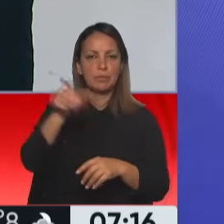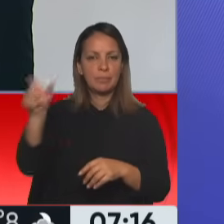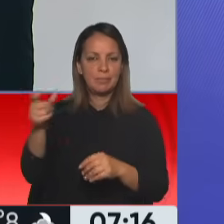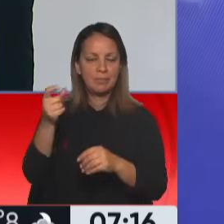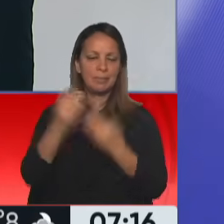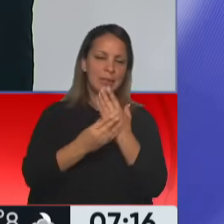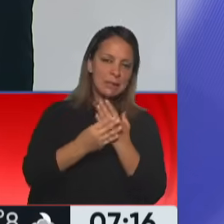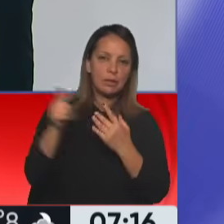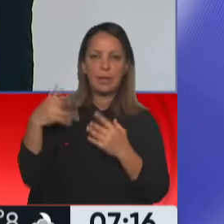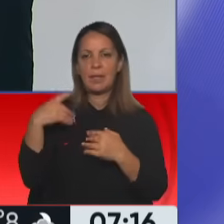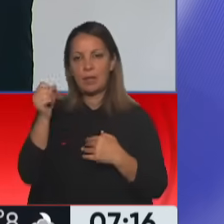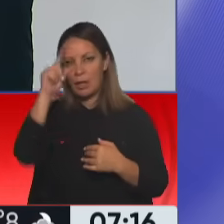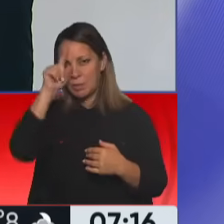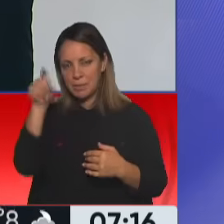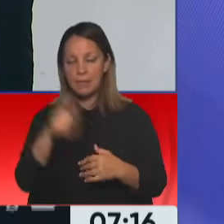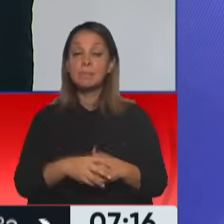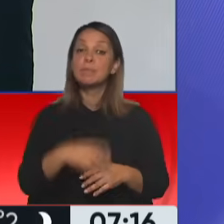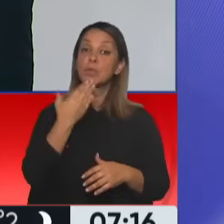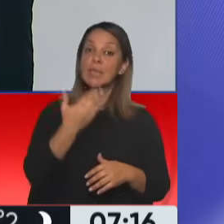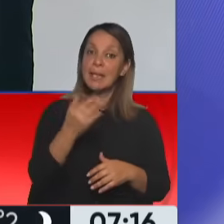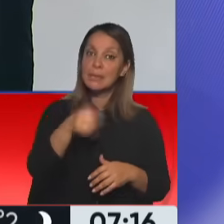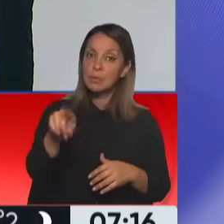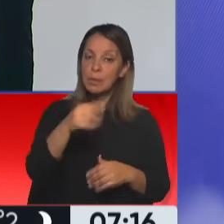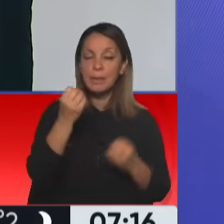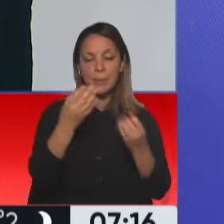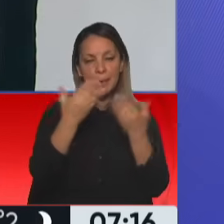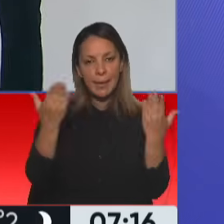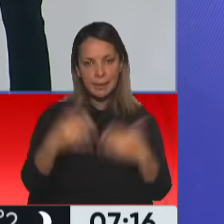Muchas gracias a ustedes, que tengan muy buenos días. Gracias. Gracias, Igualmente, muchas muchas gracias.